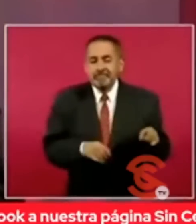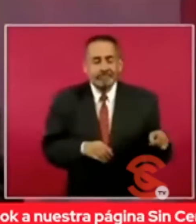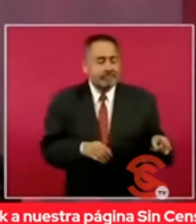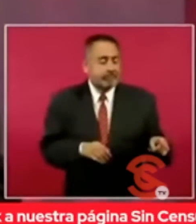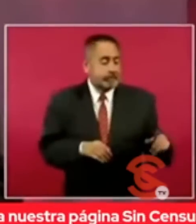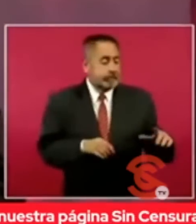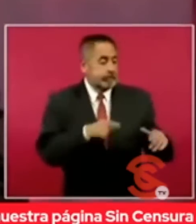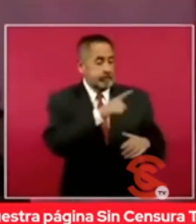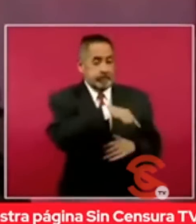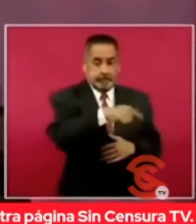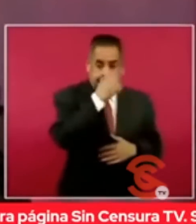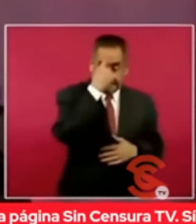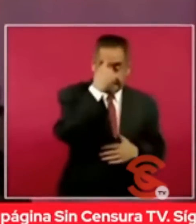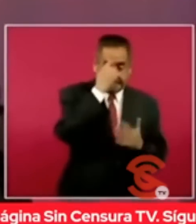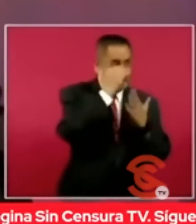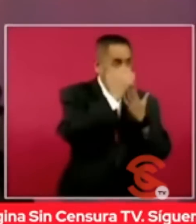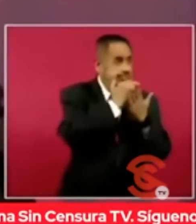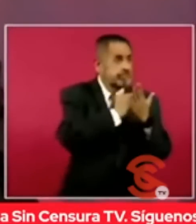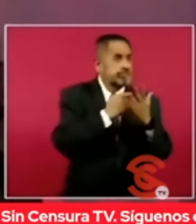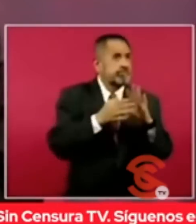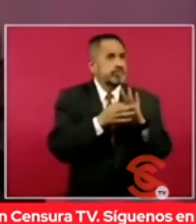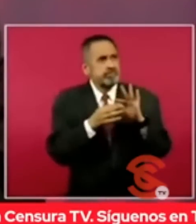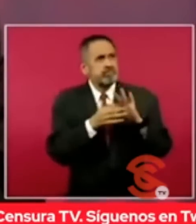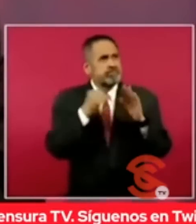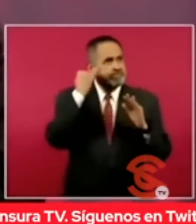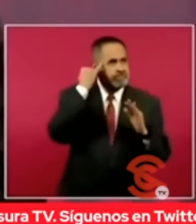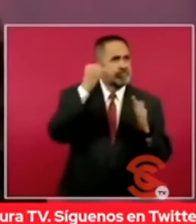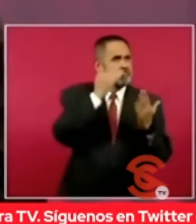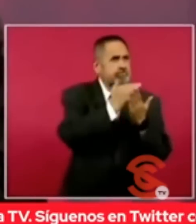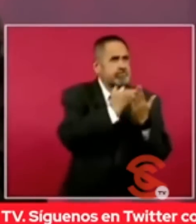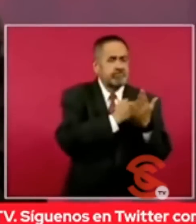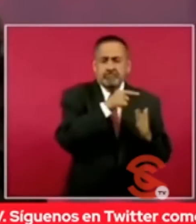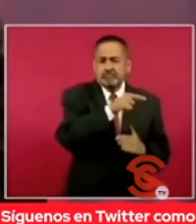en su discurso